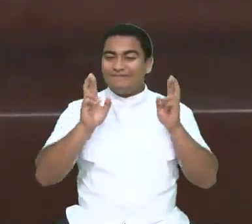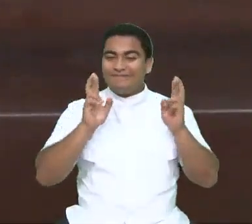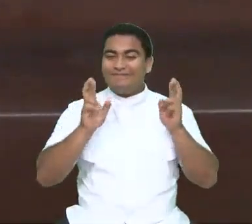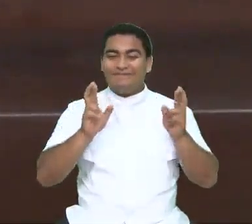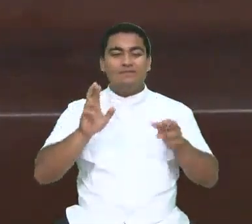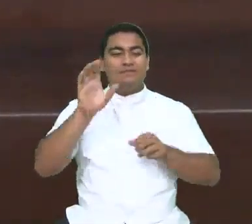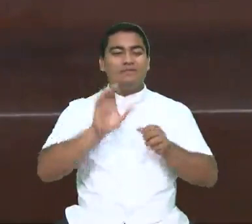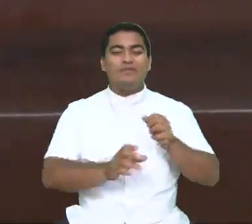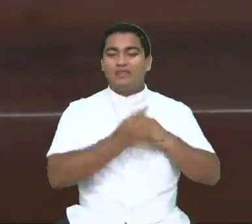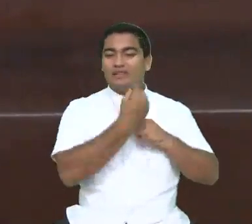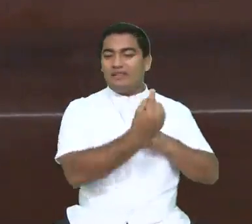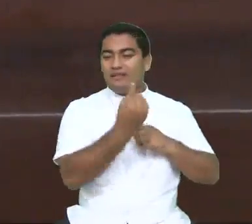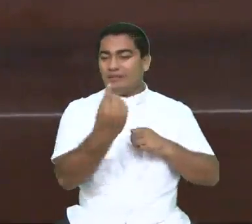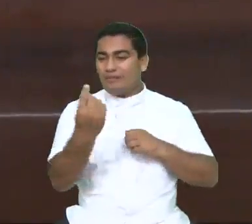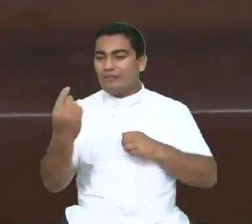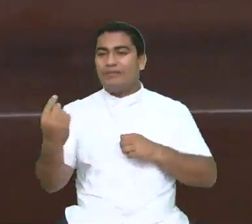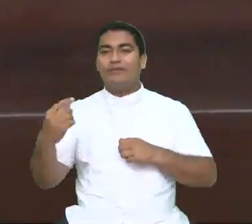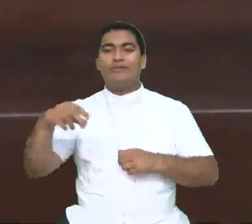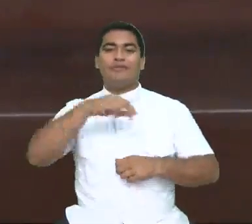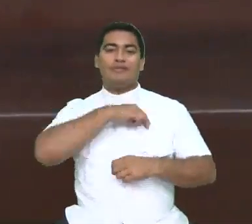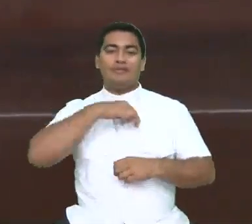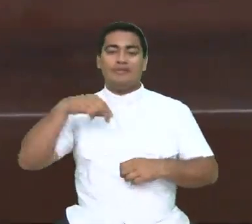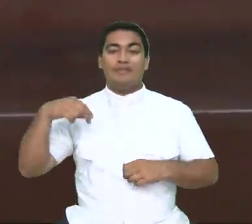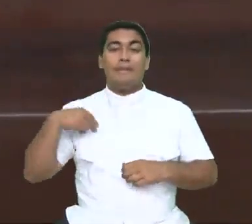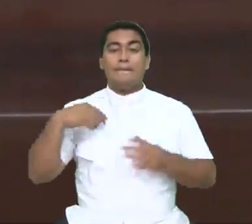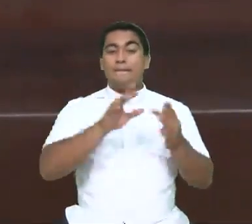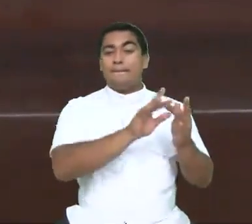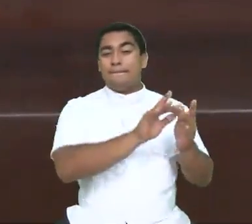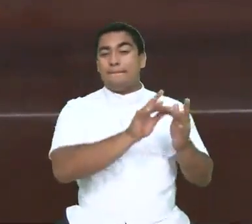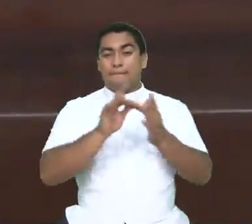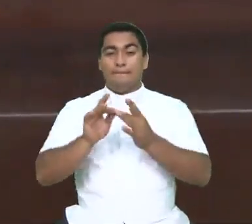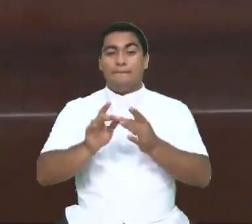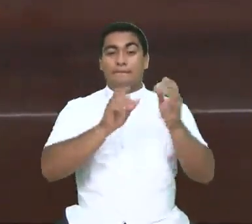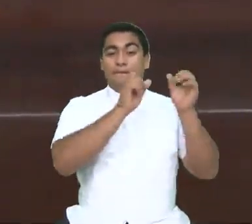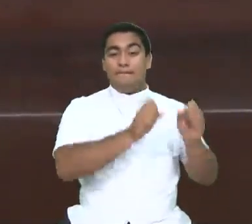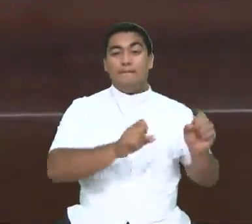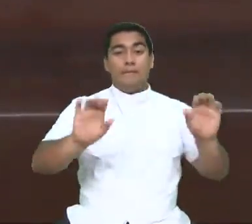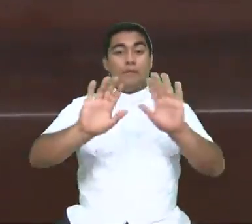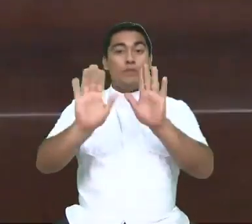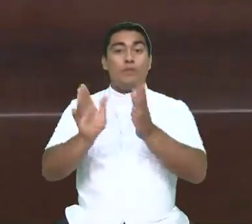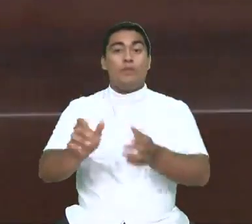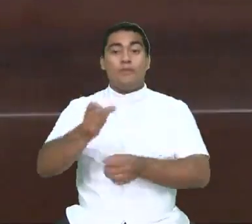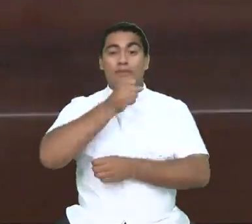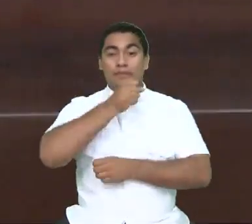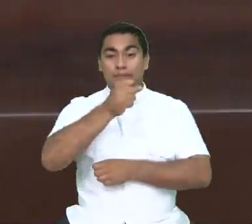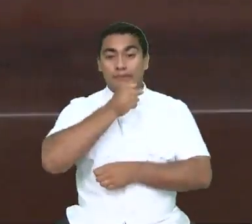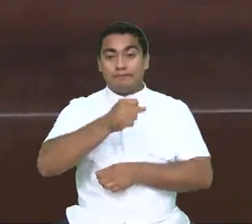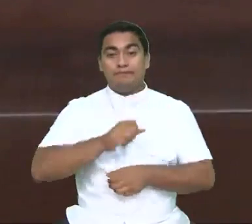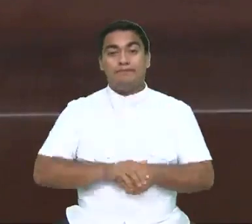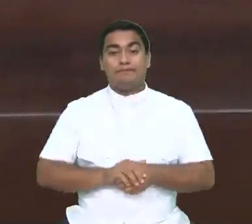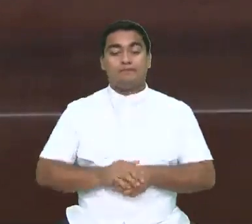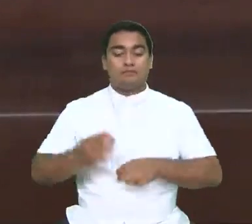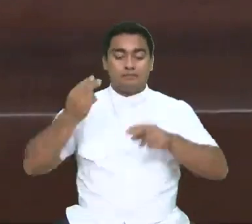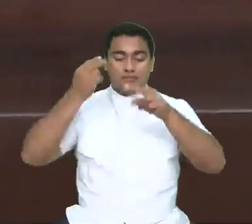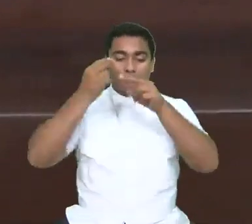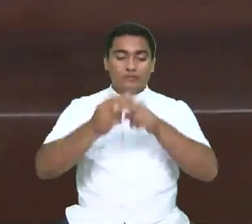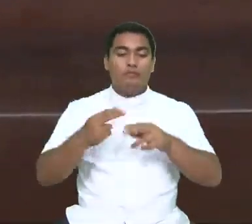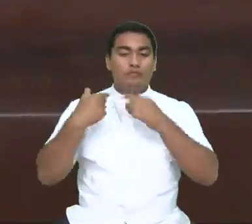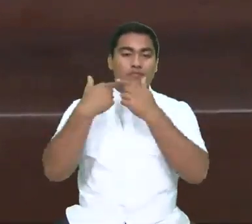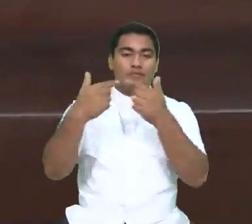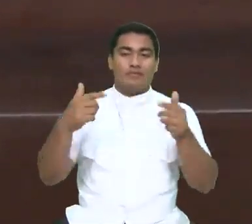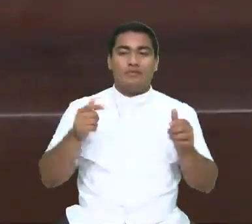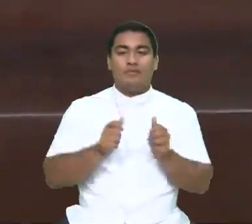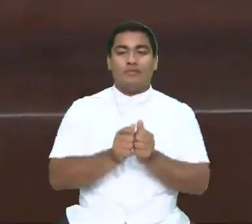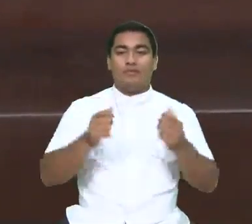de nosotros y en especial de nuestra y nuestros periodistas. En nombre de la Junta